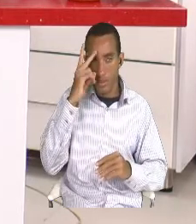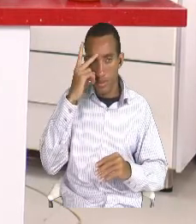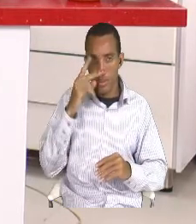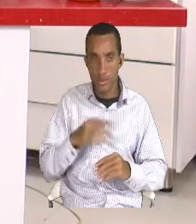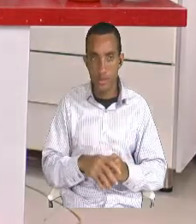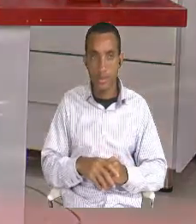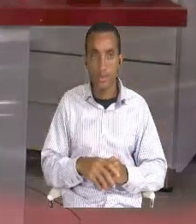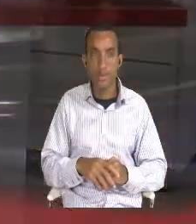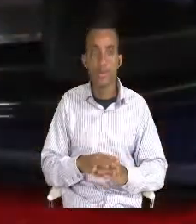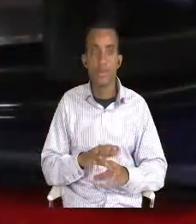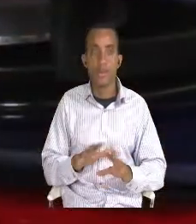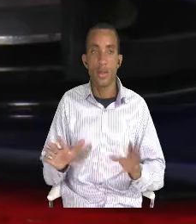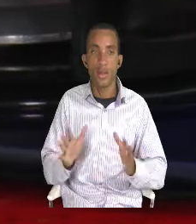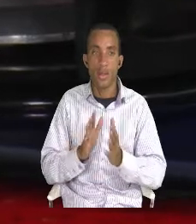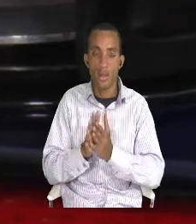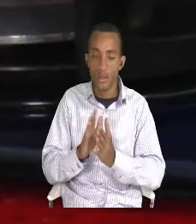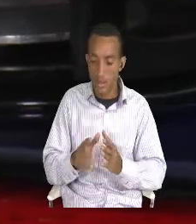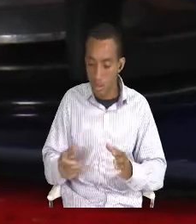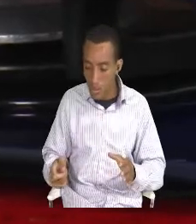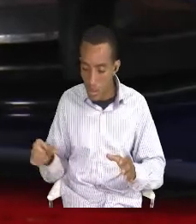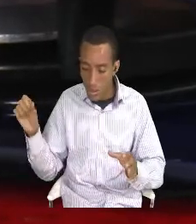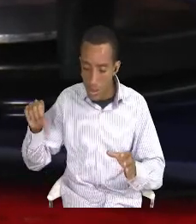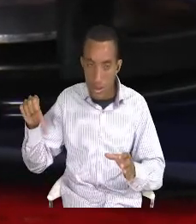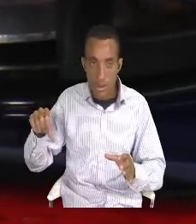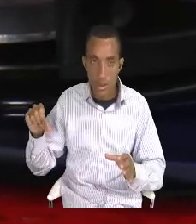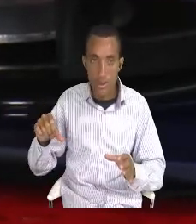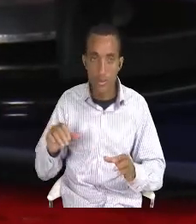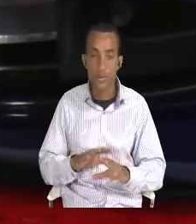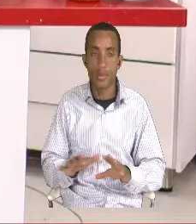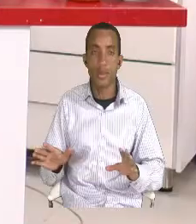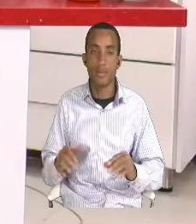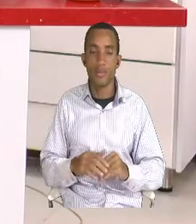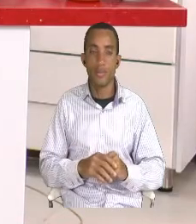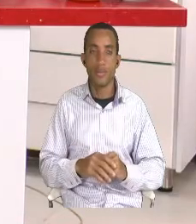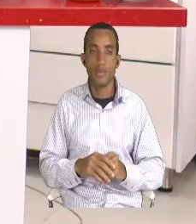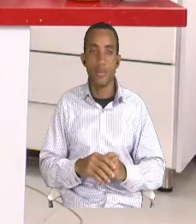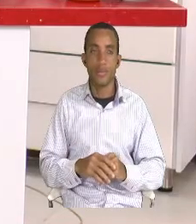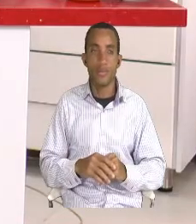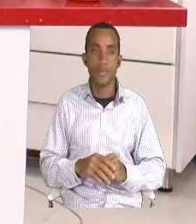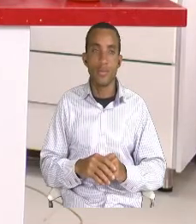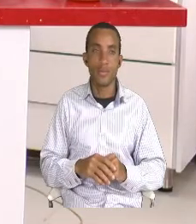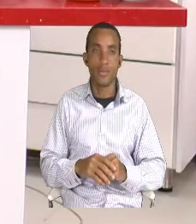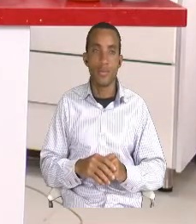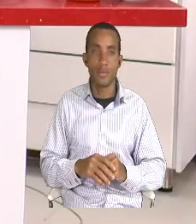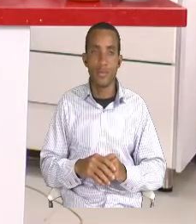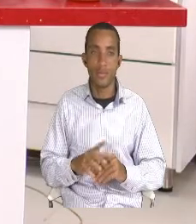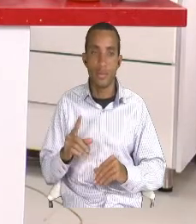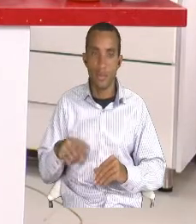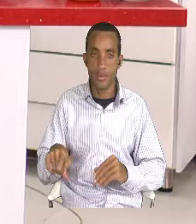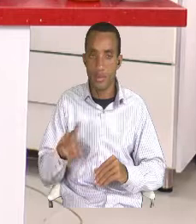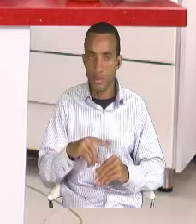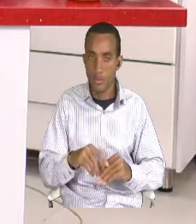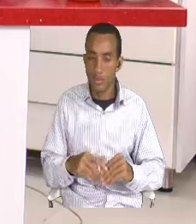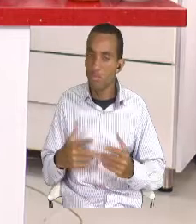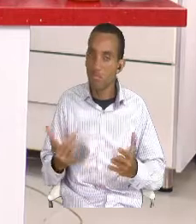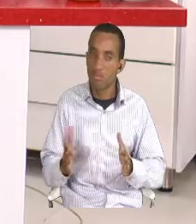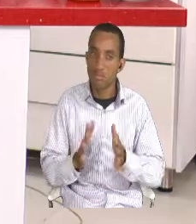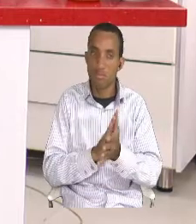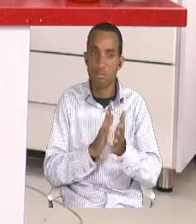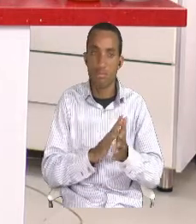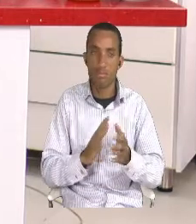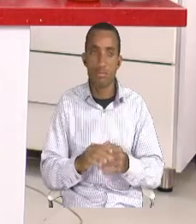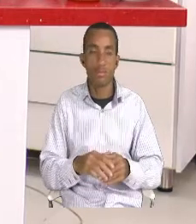Y acá vamos a hacer la salsa. Este ya está apagado. Entonces, okay. para que le quede acá. Bueno, pero vamos a poner